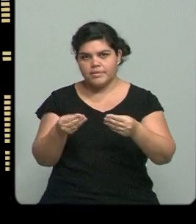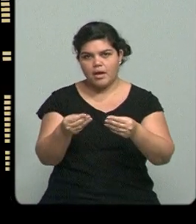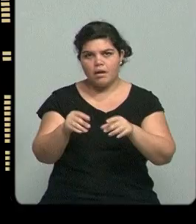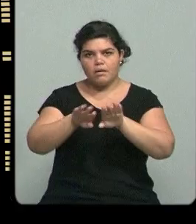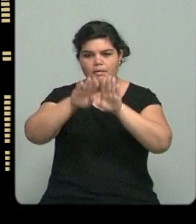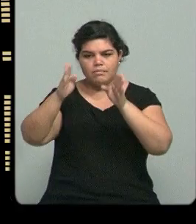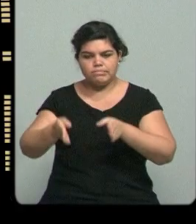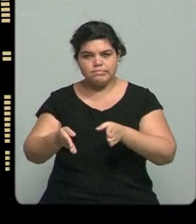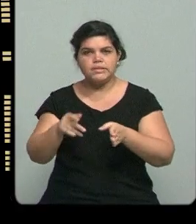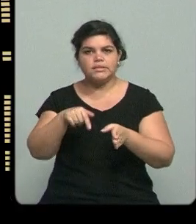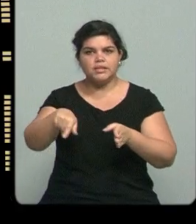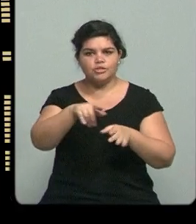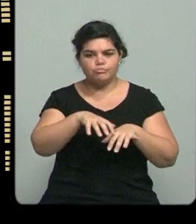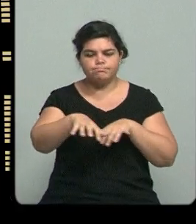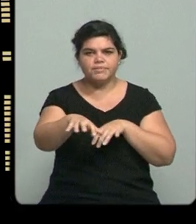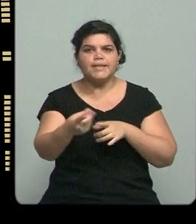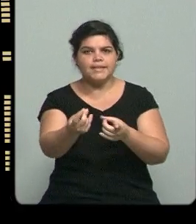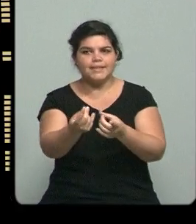necesitan de personal con